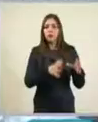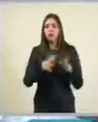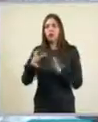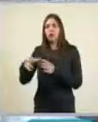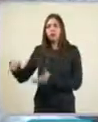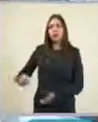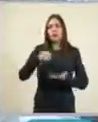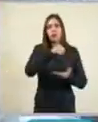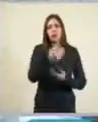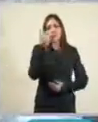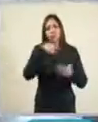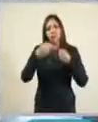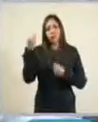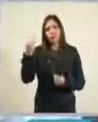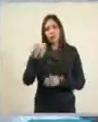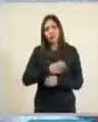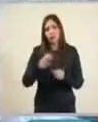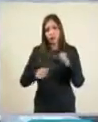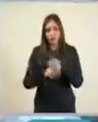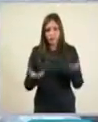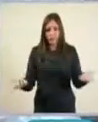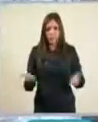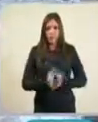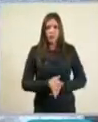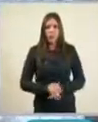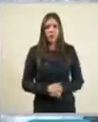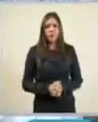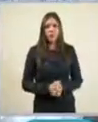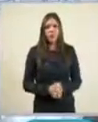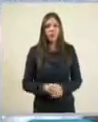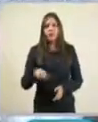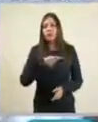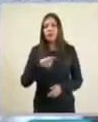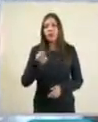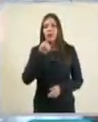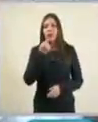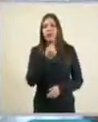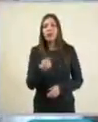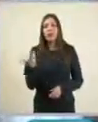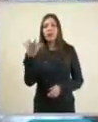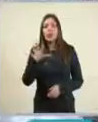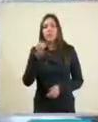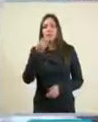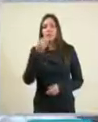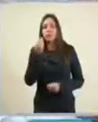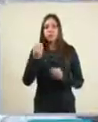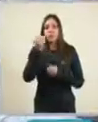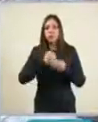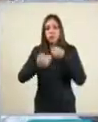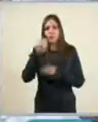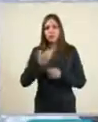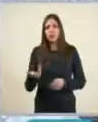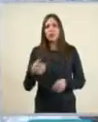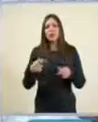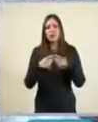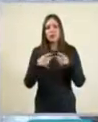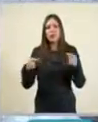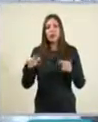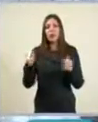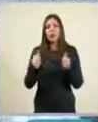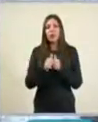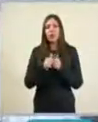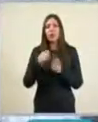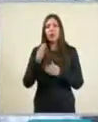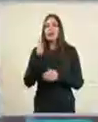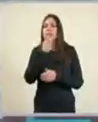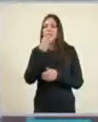Un pobre niño con la lonchera ahí. En 10 minutos atragantándose. Y el, ya habíamos dicho, y el sándwich con servilleta que no puede